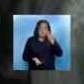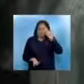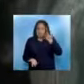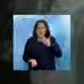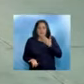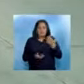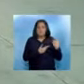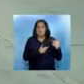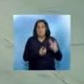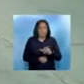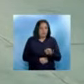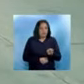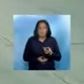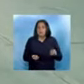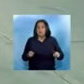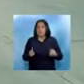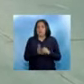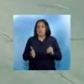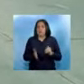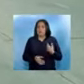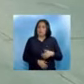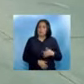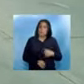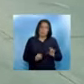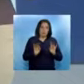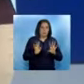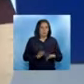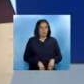en este accidente que pudo acabar en tragedia.